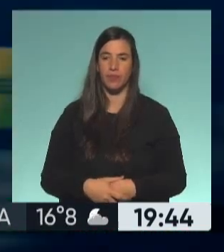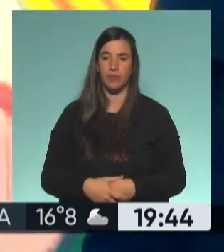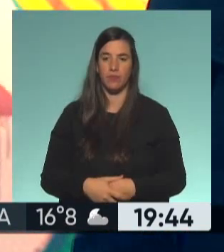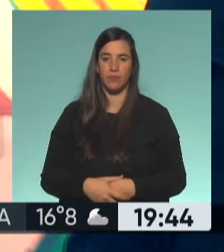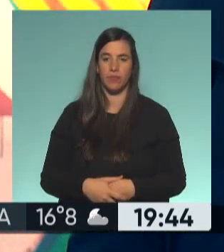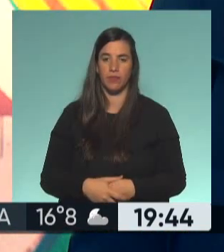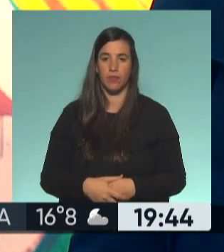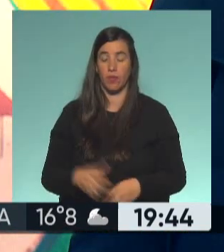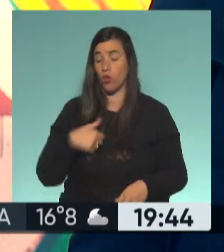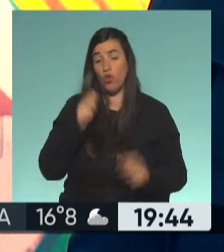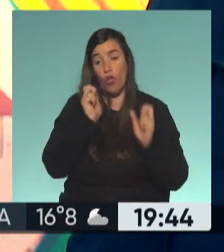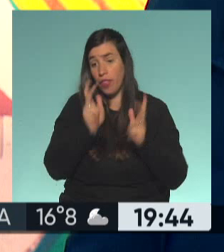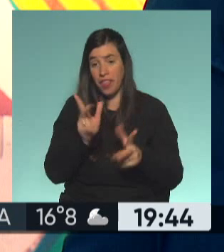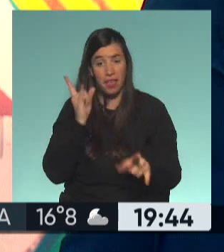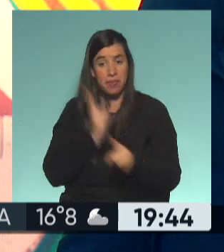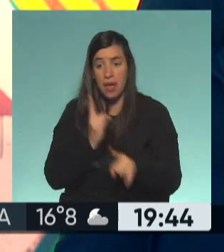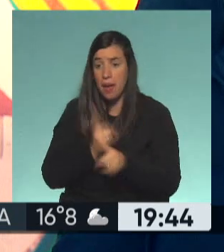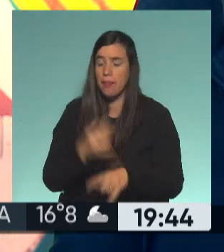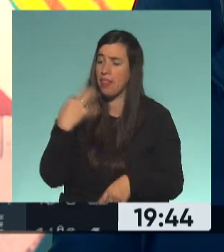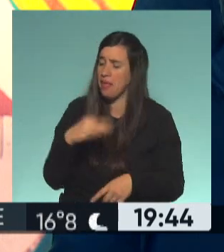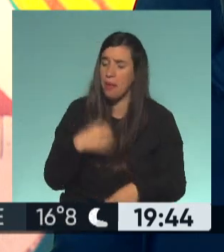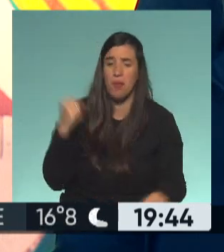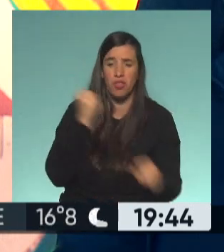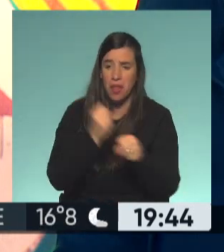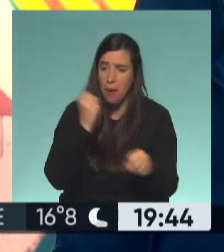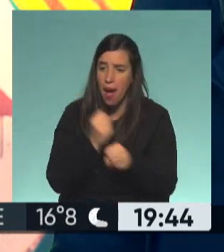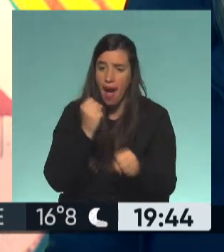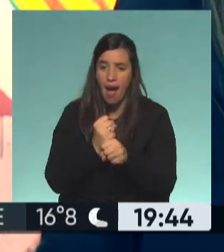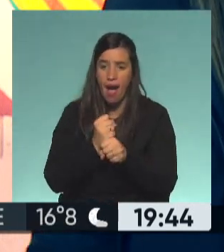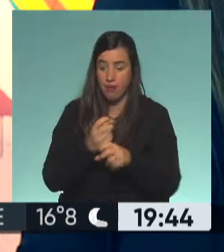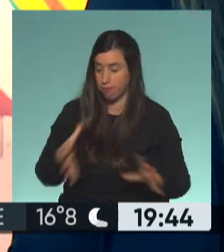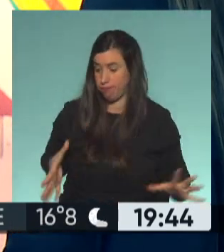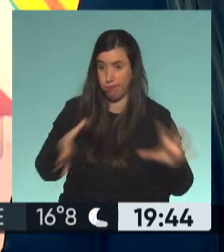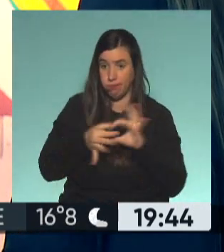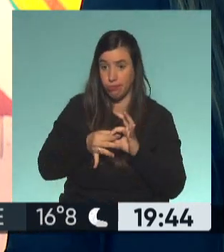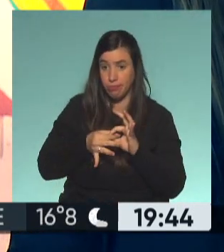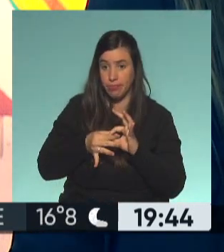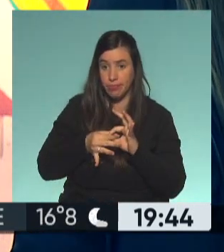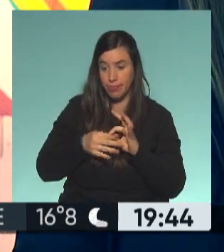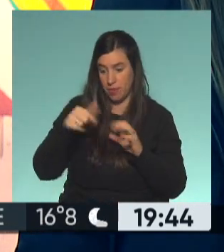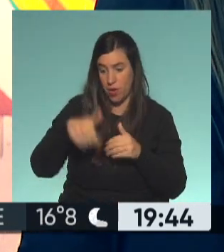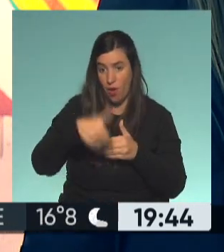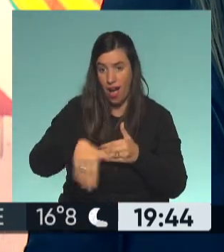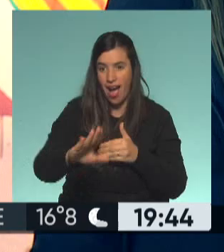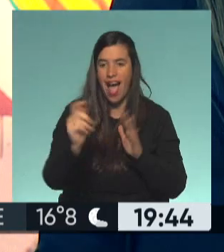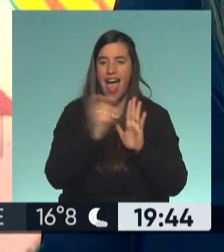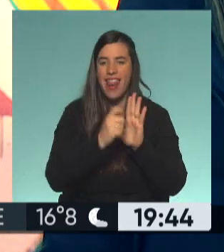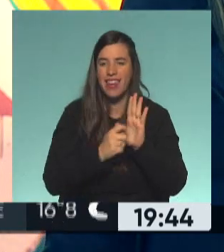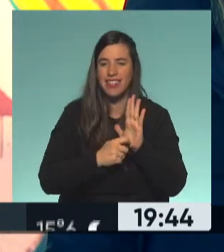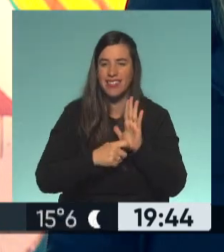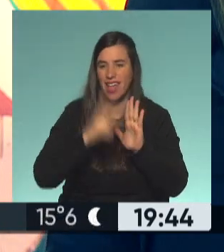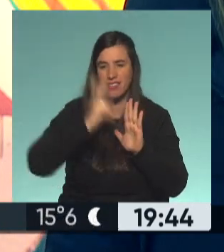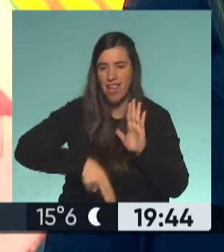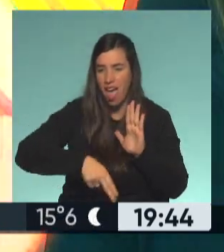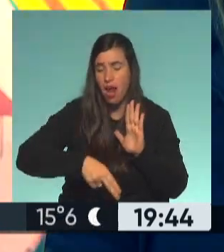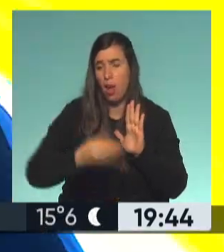Yo dije siempre que deberíamos trabajar, tender a buscar unificar las candidaturas. Pero de acá al cierre de listas se pueden presentar los que quieran, nuevos